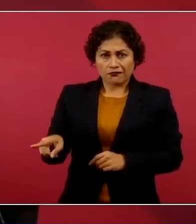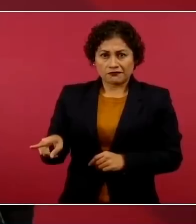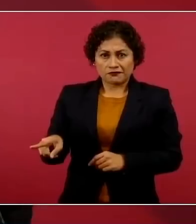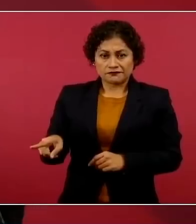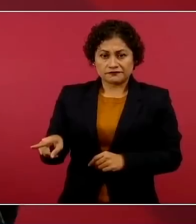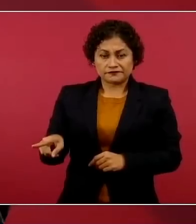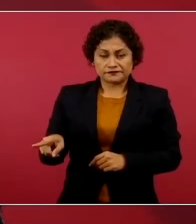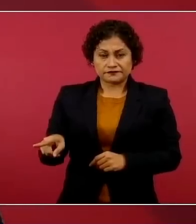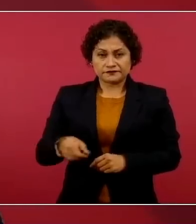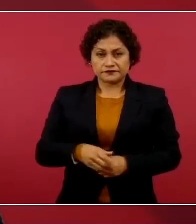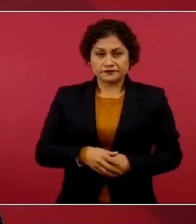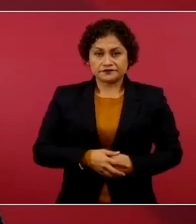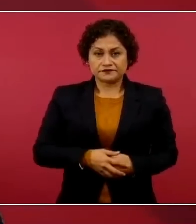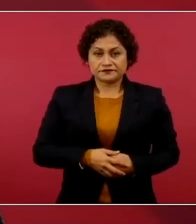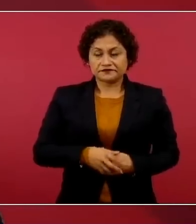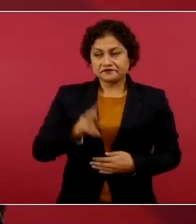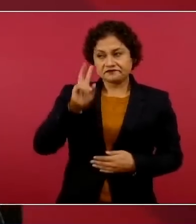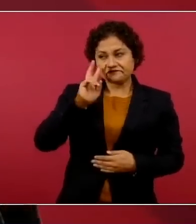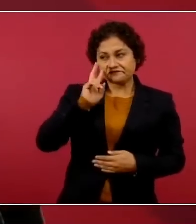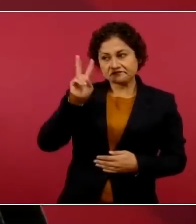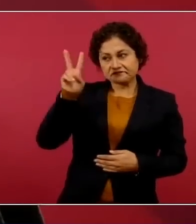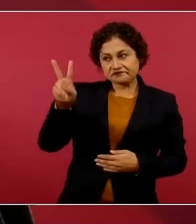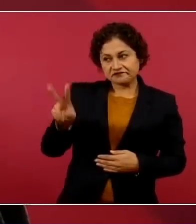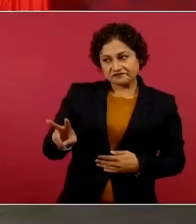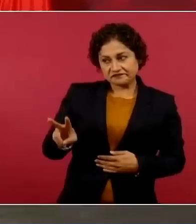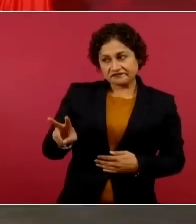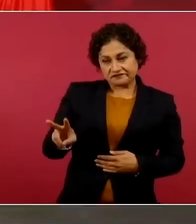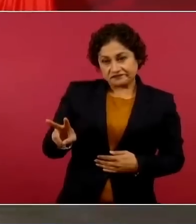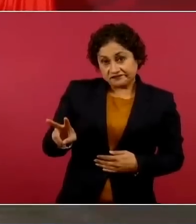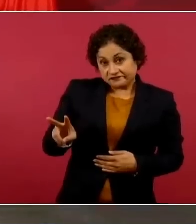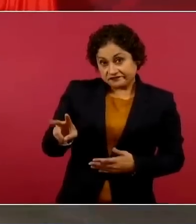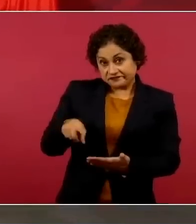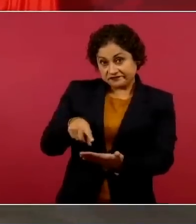con una moral